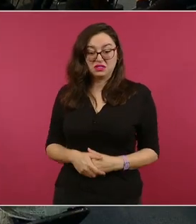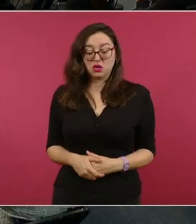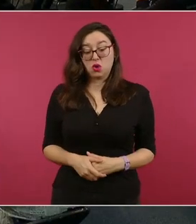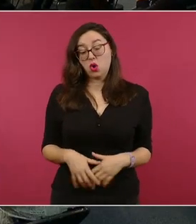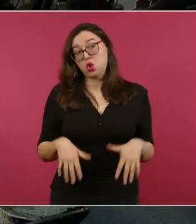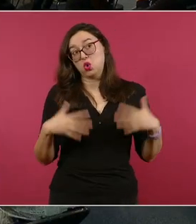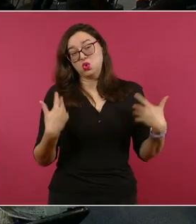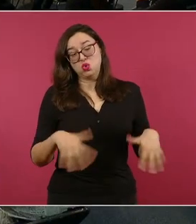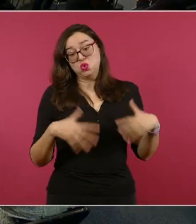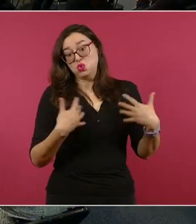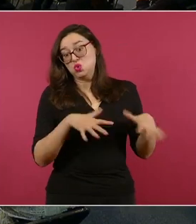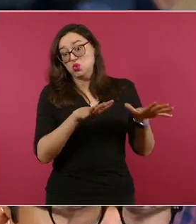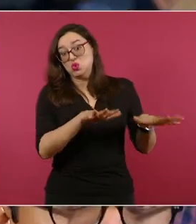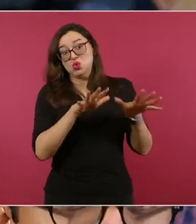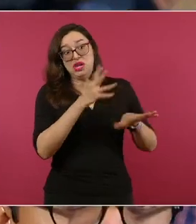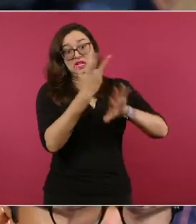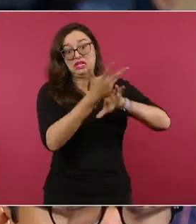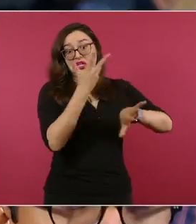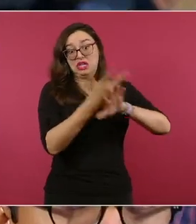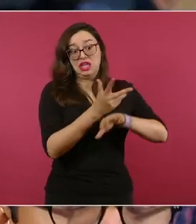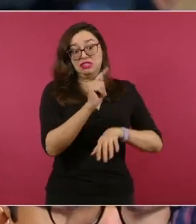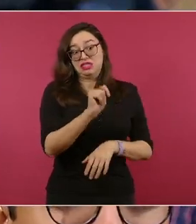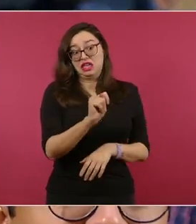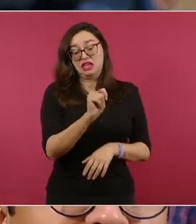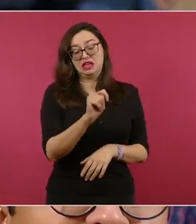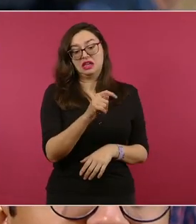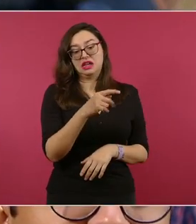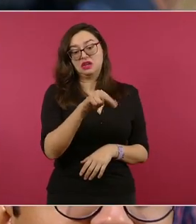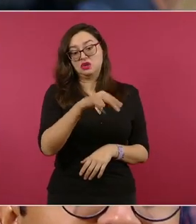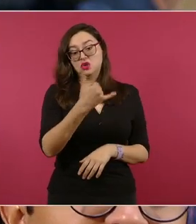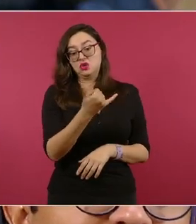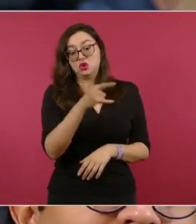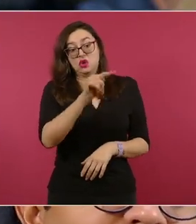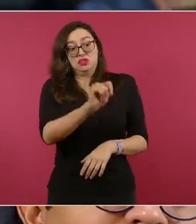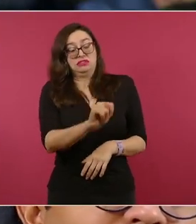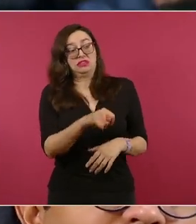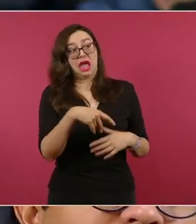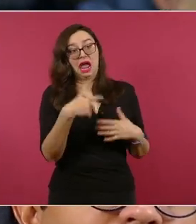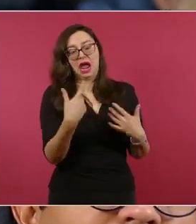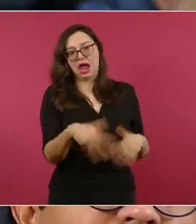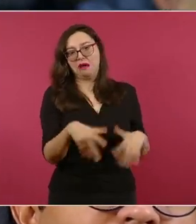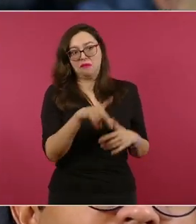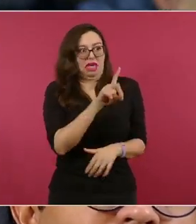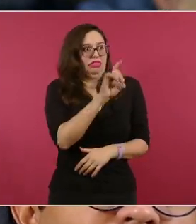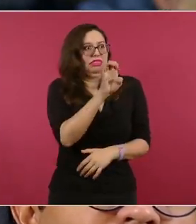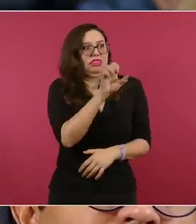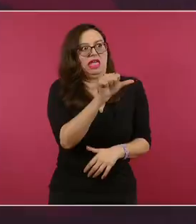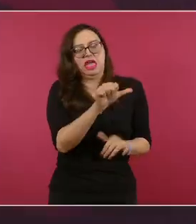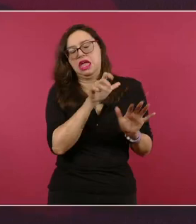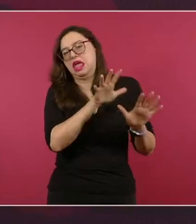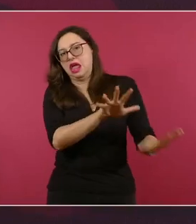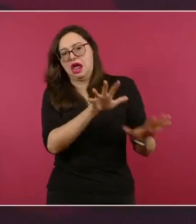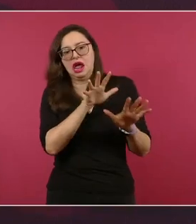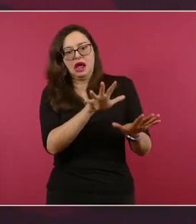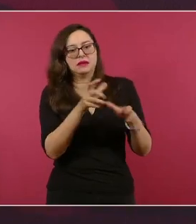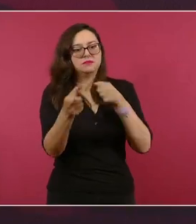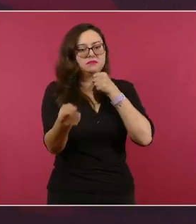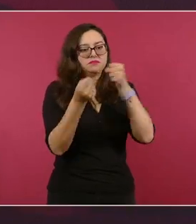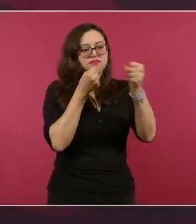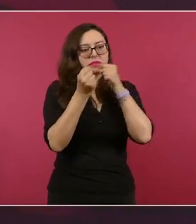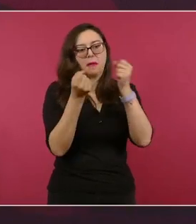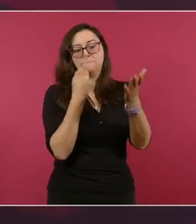El New York Times, ¿no? El premio Nobel del periodismo que vino